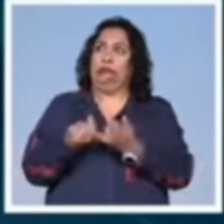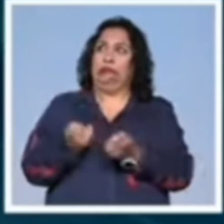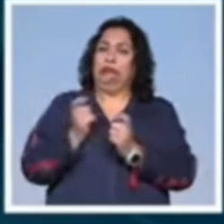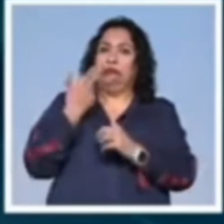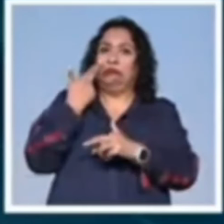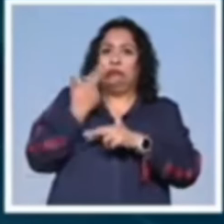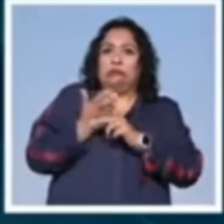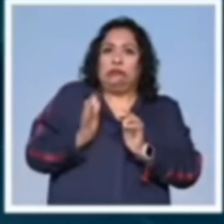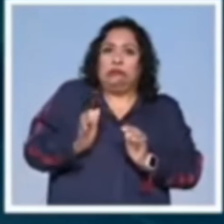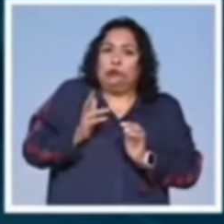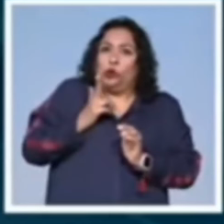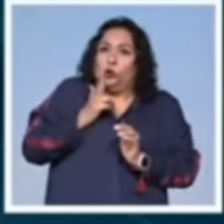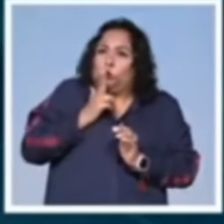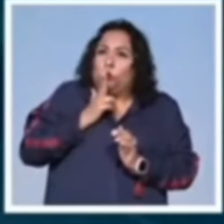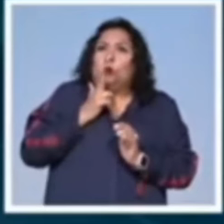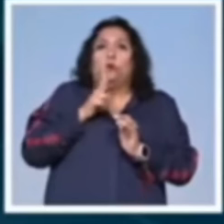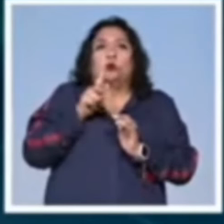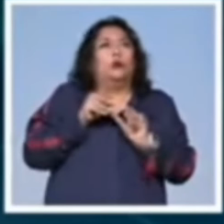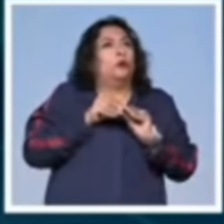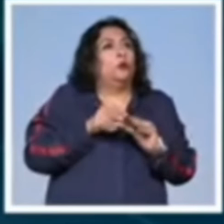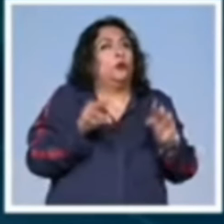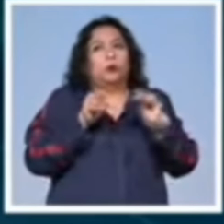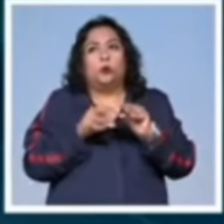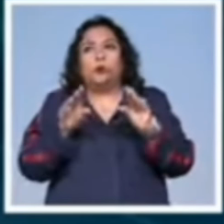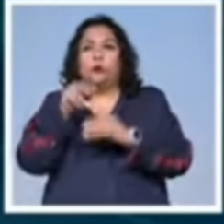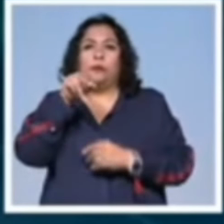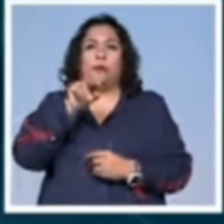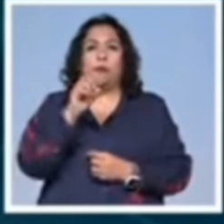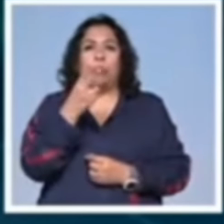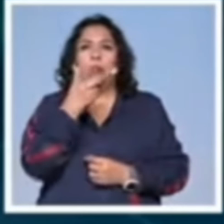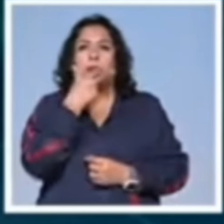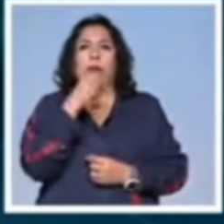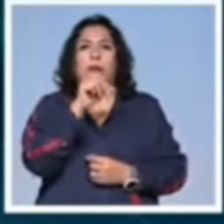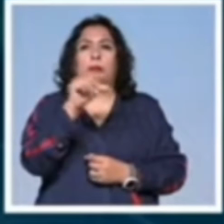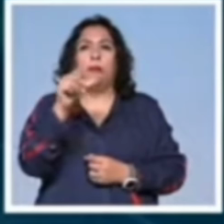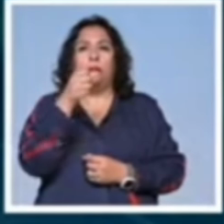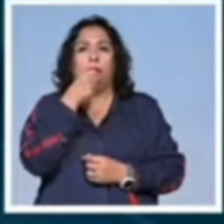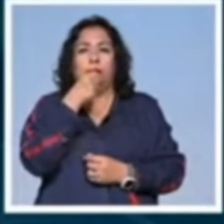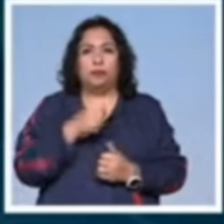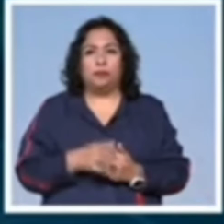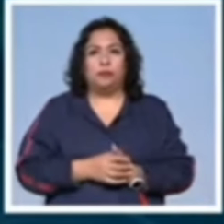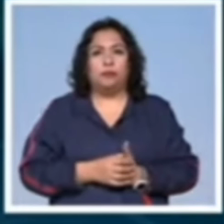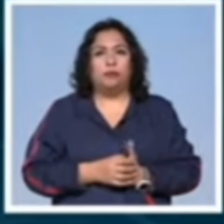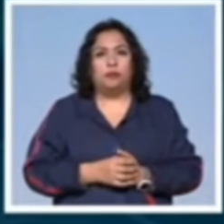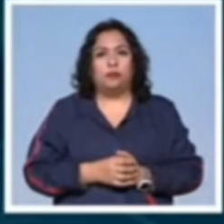cuidado y de divulgarlo. Noticias 22, Alberto Aranda.